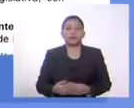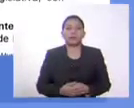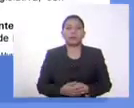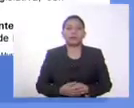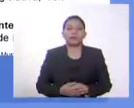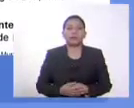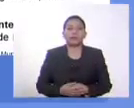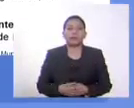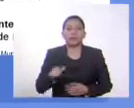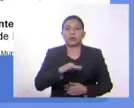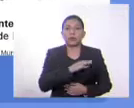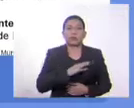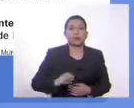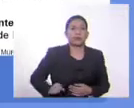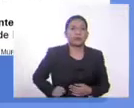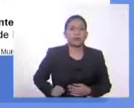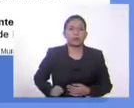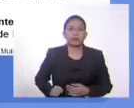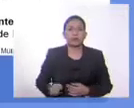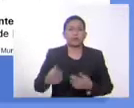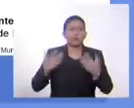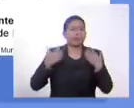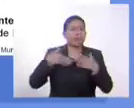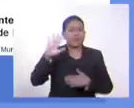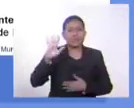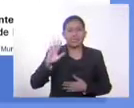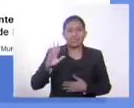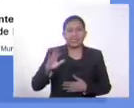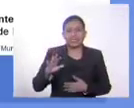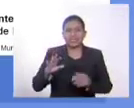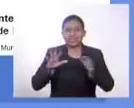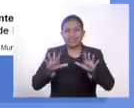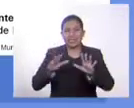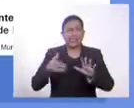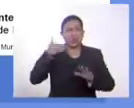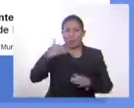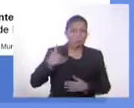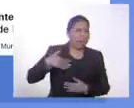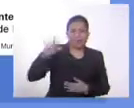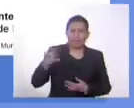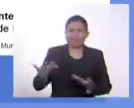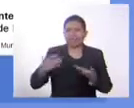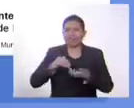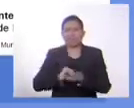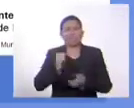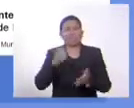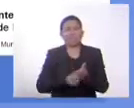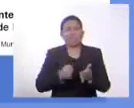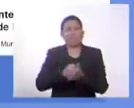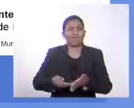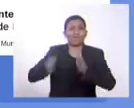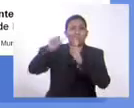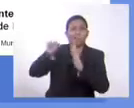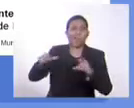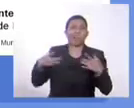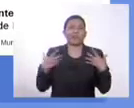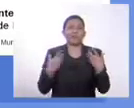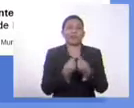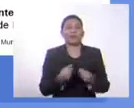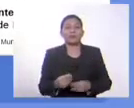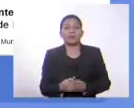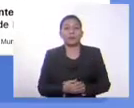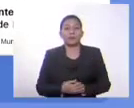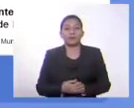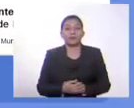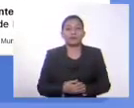esfuerzo conjunto de organizaciones sociales, ambientales, educativas y religiosas, el país